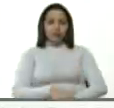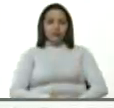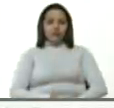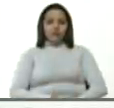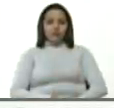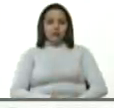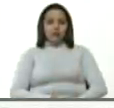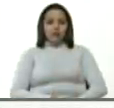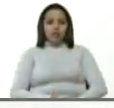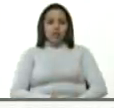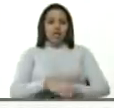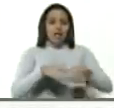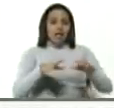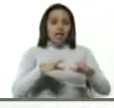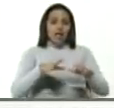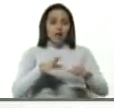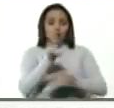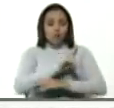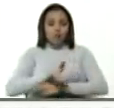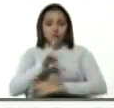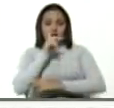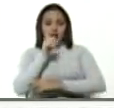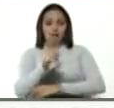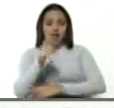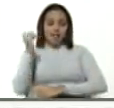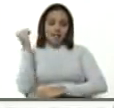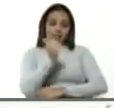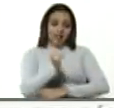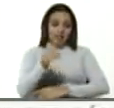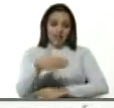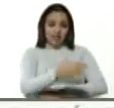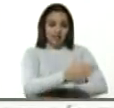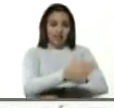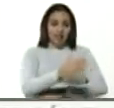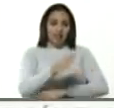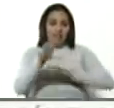aprovechamiento de especies de patrimonio forestal y pesca y caza ilícita.